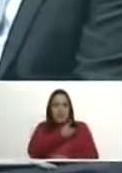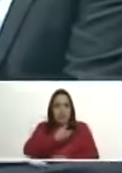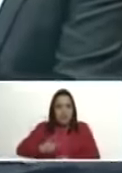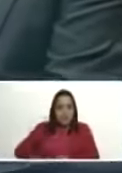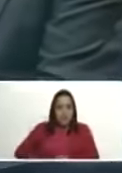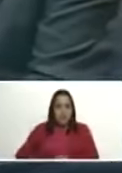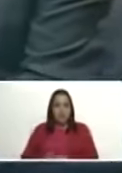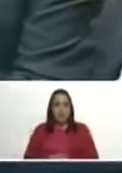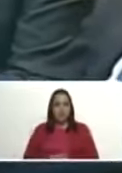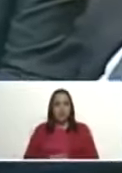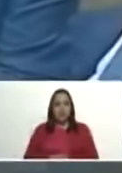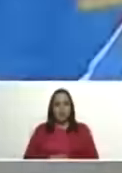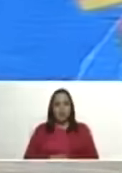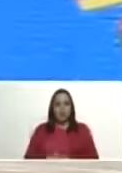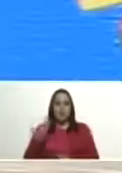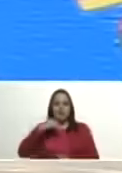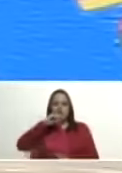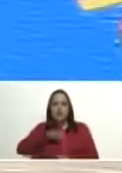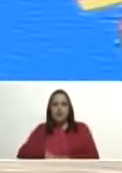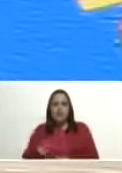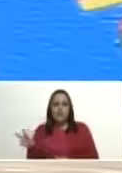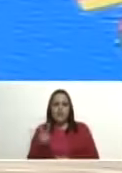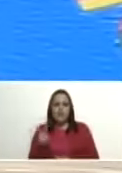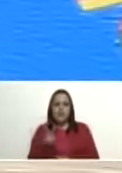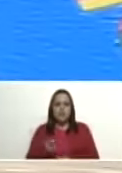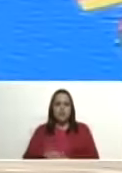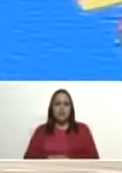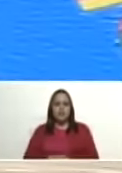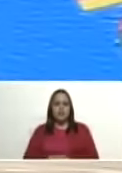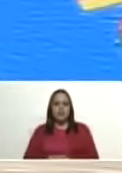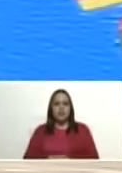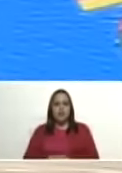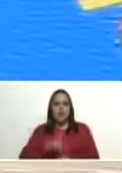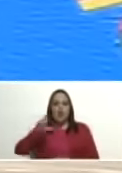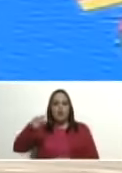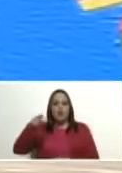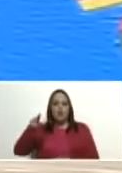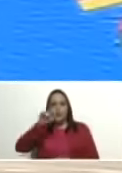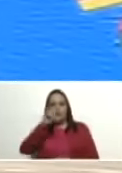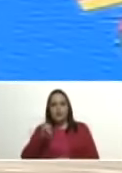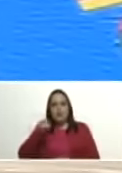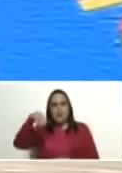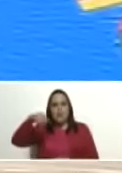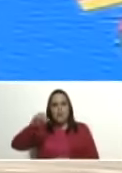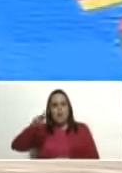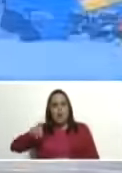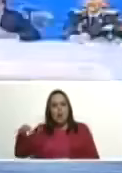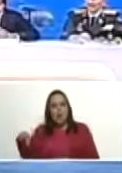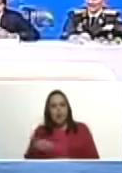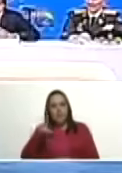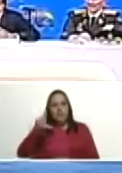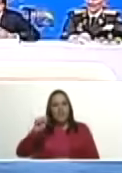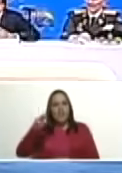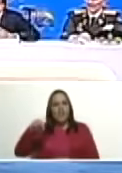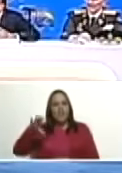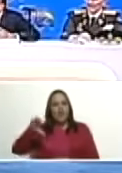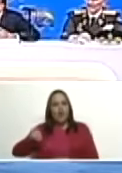presidente para entonces de Venezuela, Guzmán Blanco, rompe relaciones con la Gran